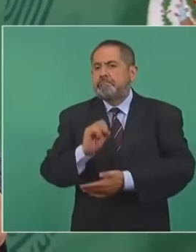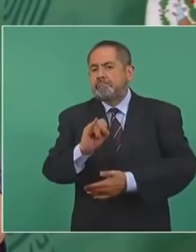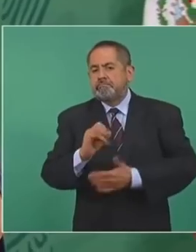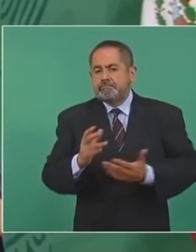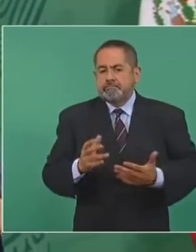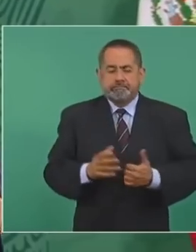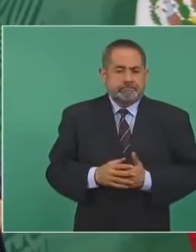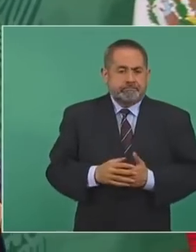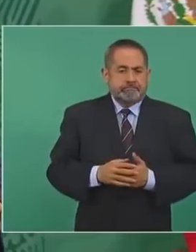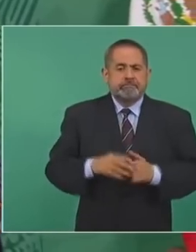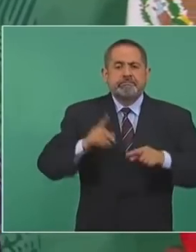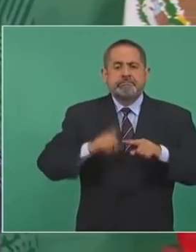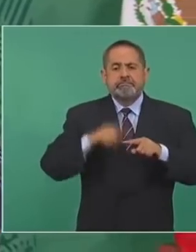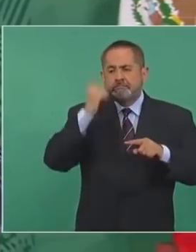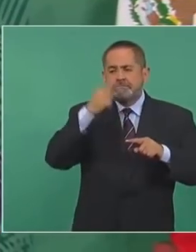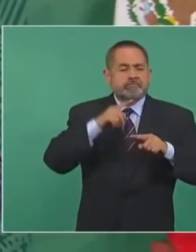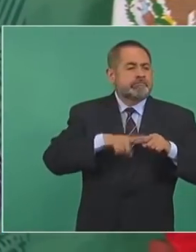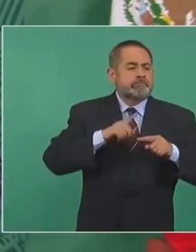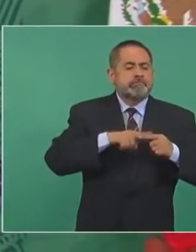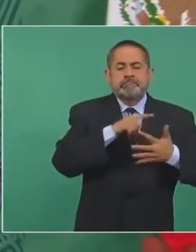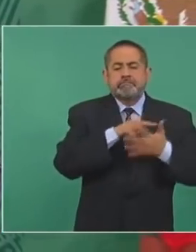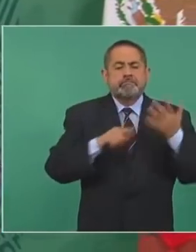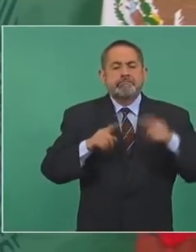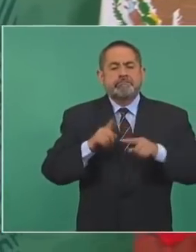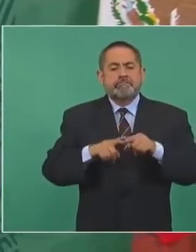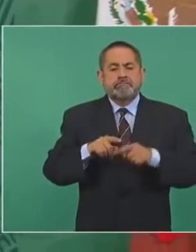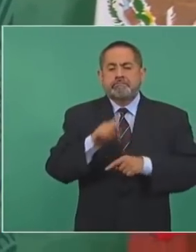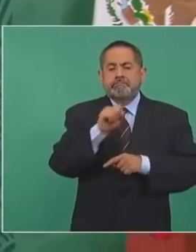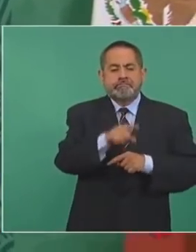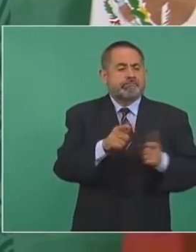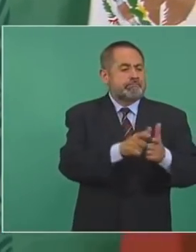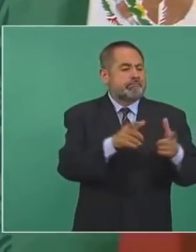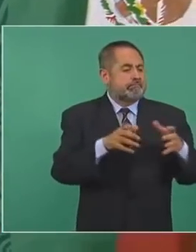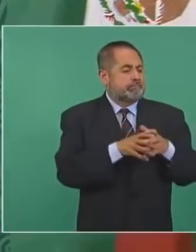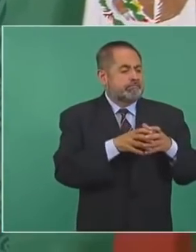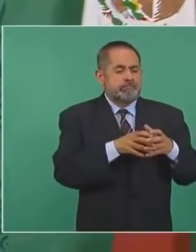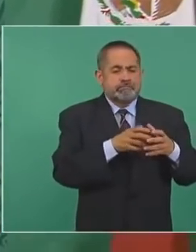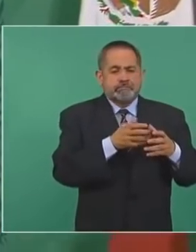¿Qué legisladores? Pues los del bloque conservador.